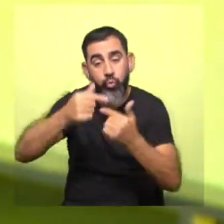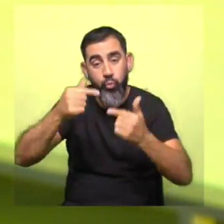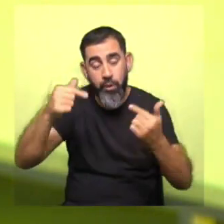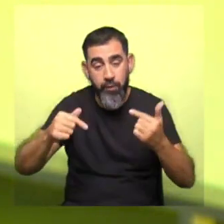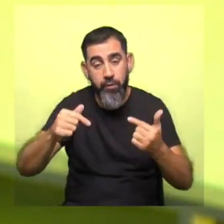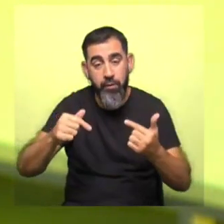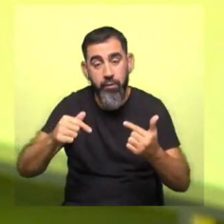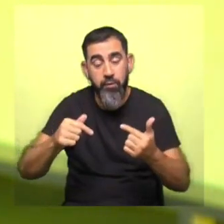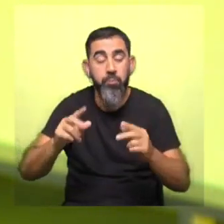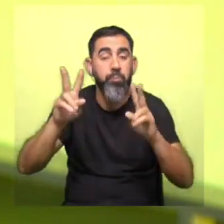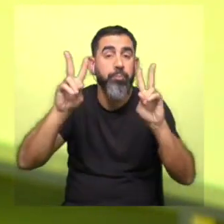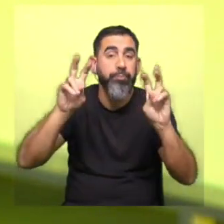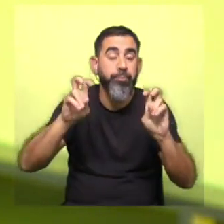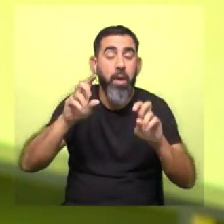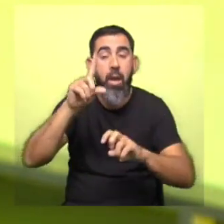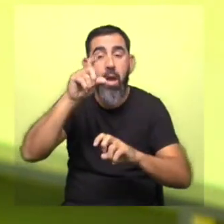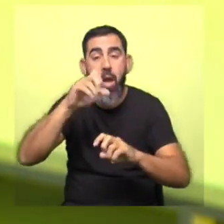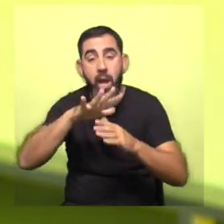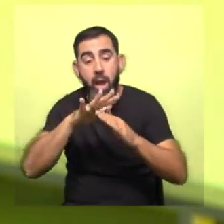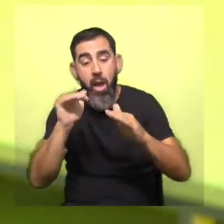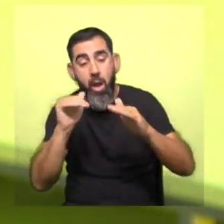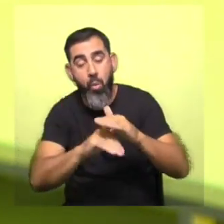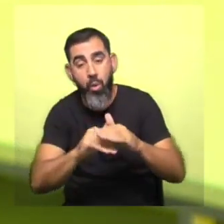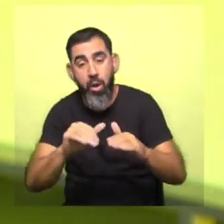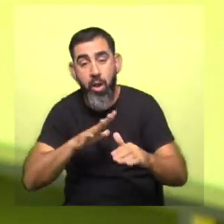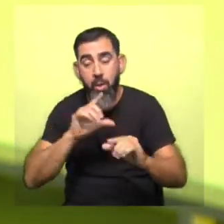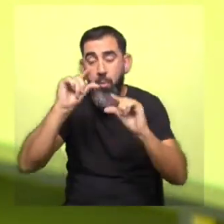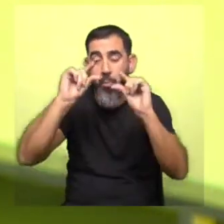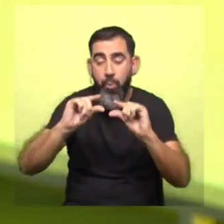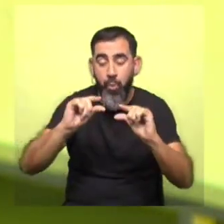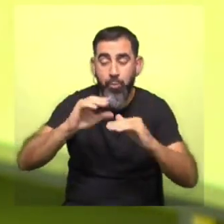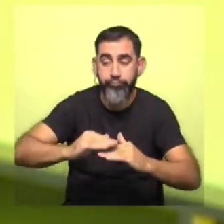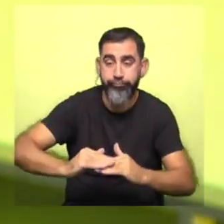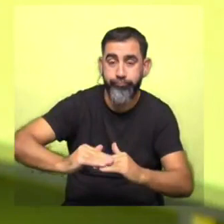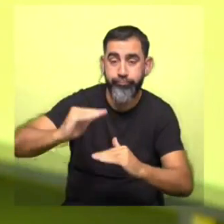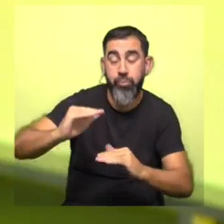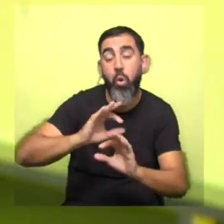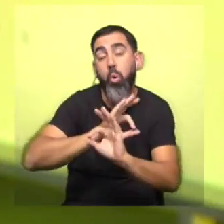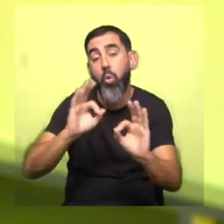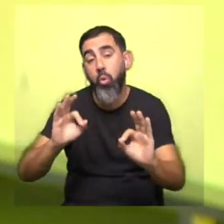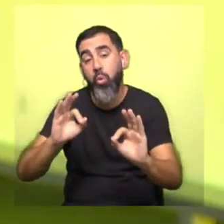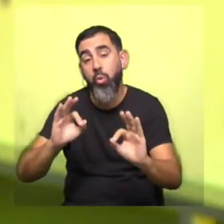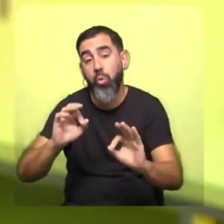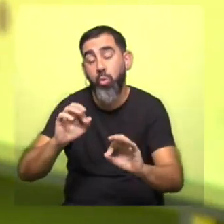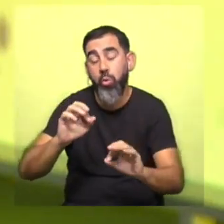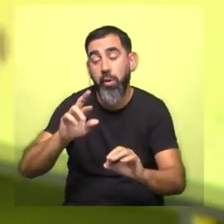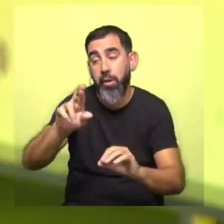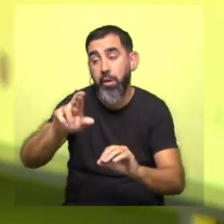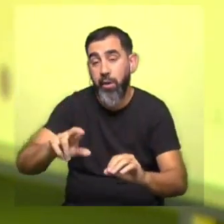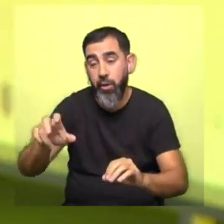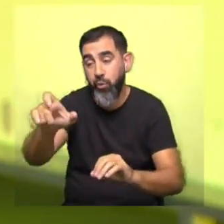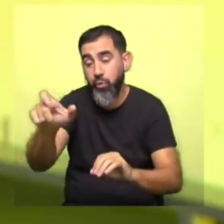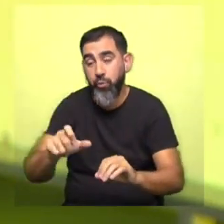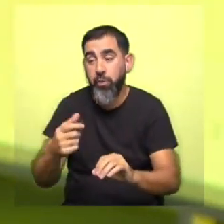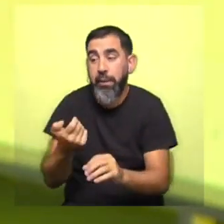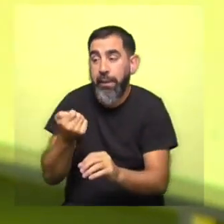razones, ya sea porque acumulan aguas en represas que hoy tienen muy poco almacenado o porque los caudales de los que se nutren